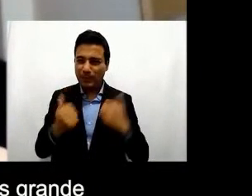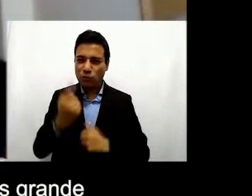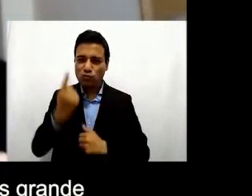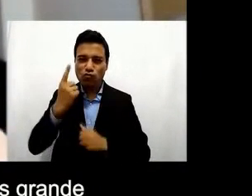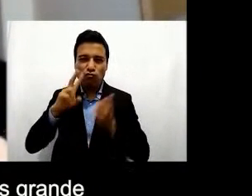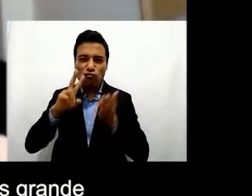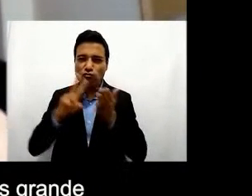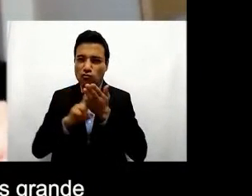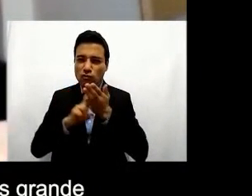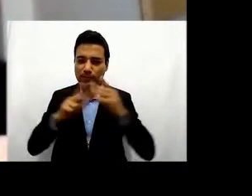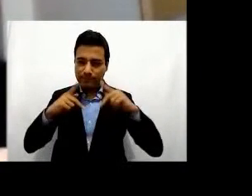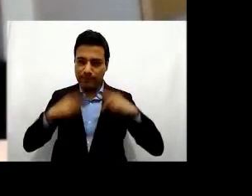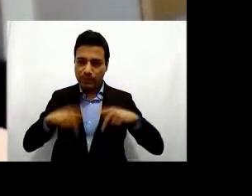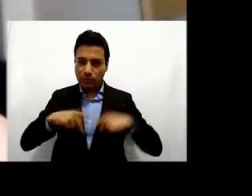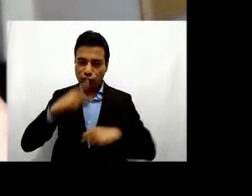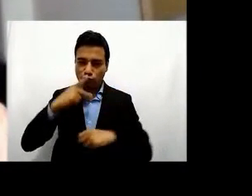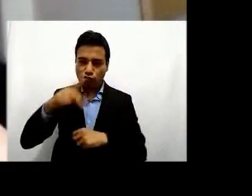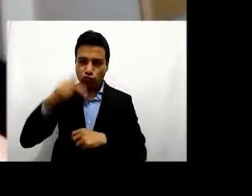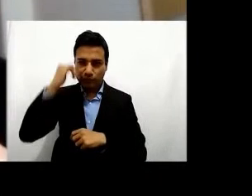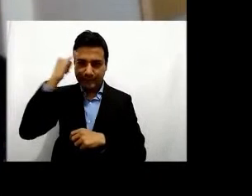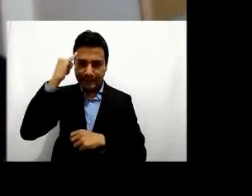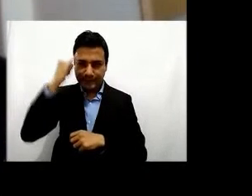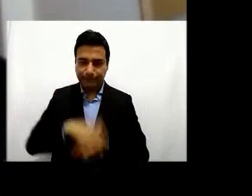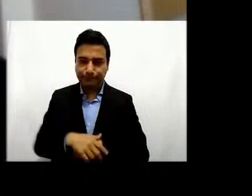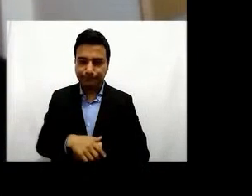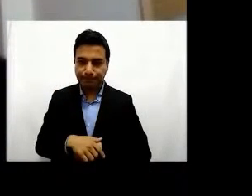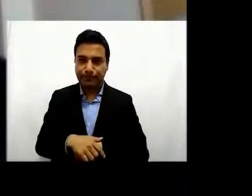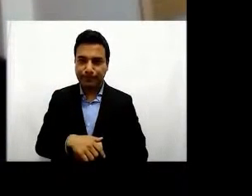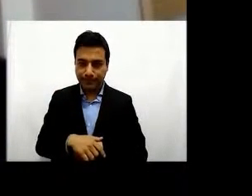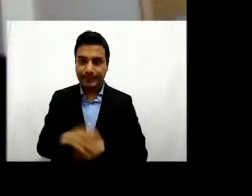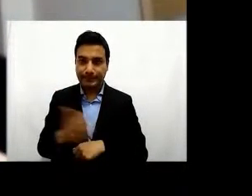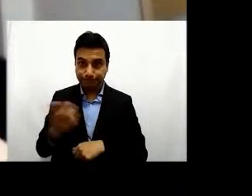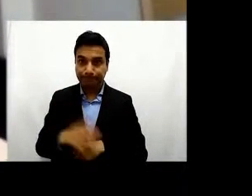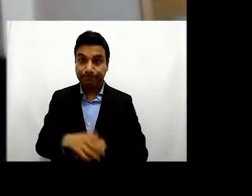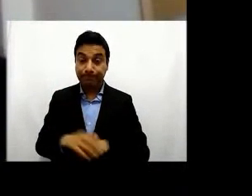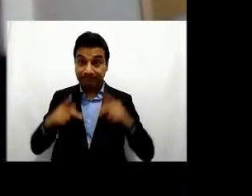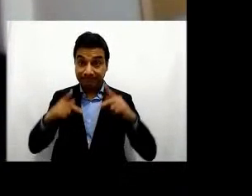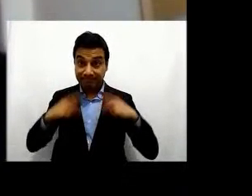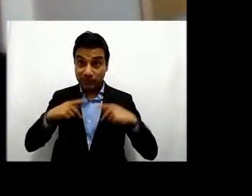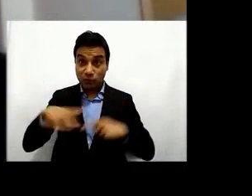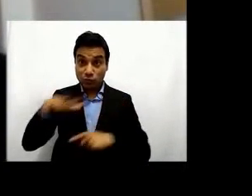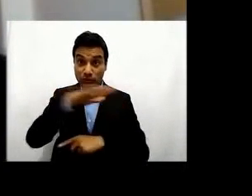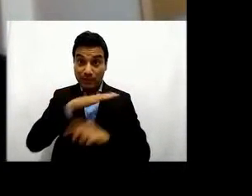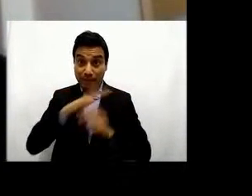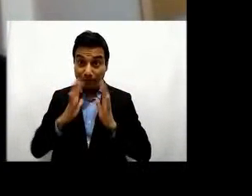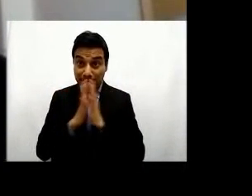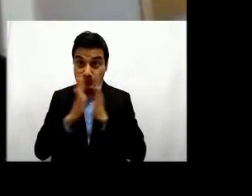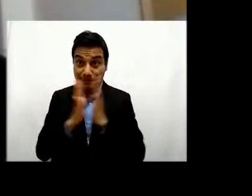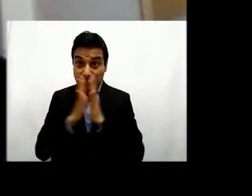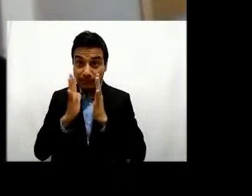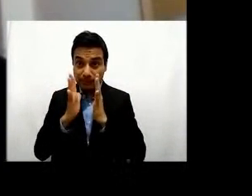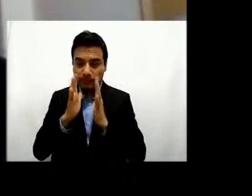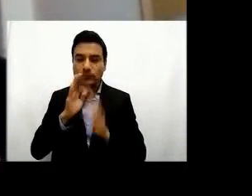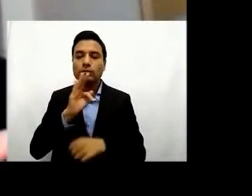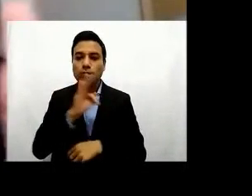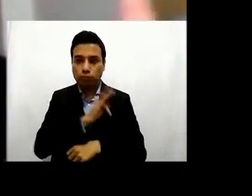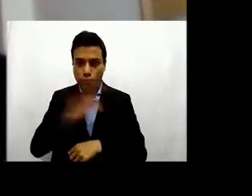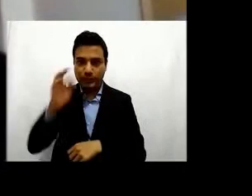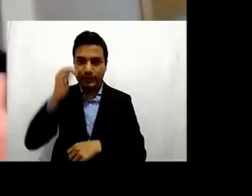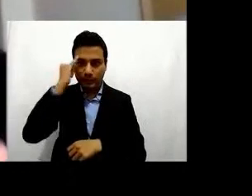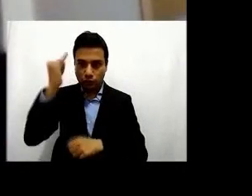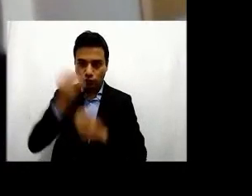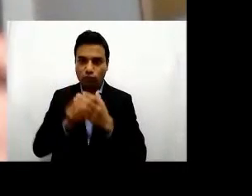de las personas. Entonces, es a través de los mecanismos de participación que vamos a lograr hacer una verdadera innovación